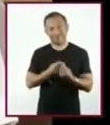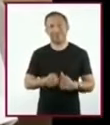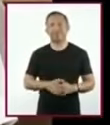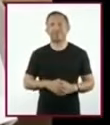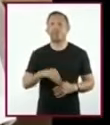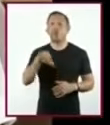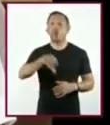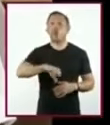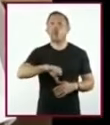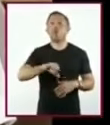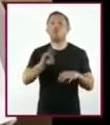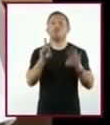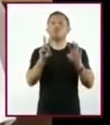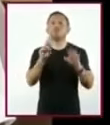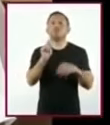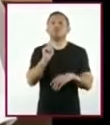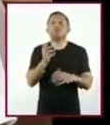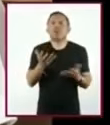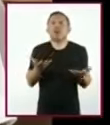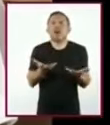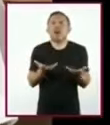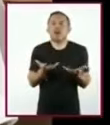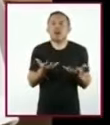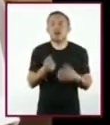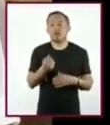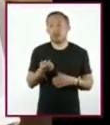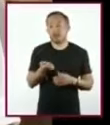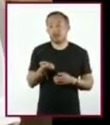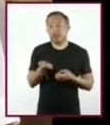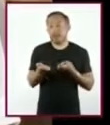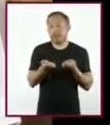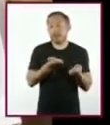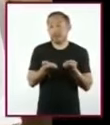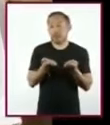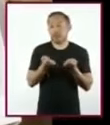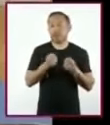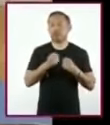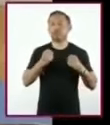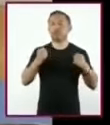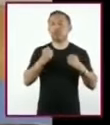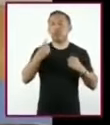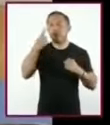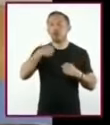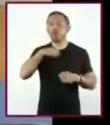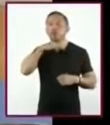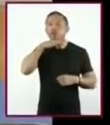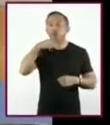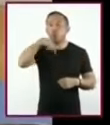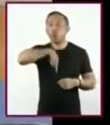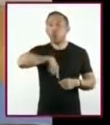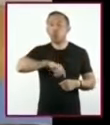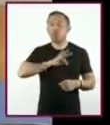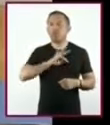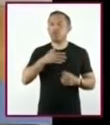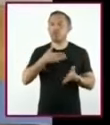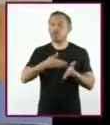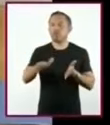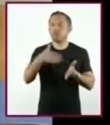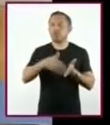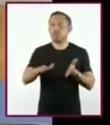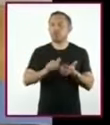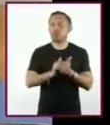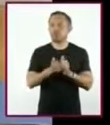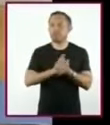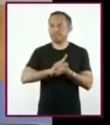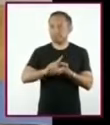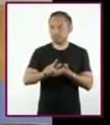hoy haremos tres ejercicios de desintoxicación. Particularmente